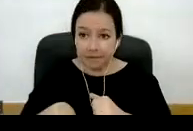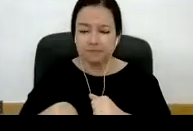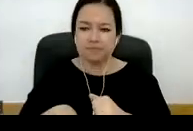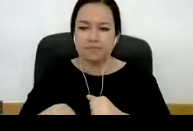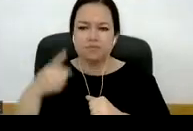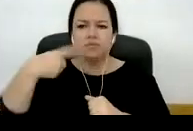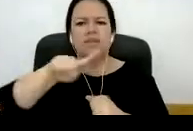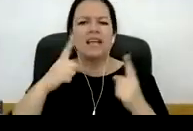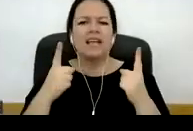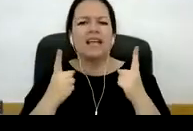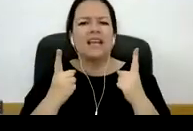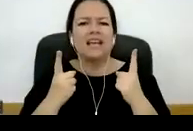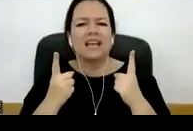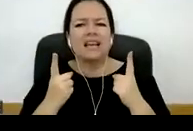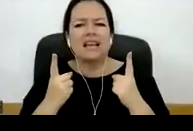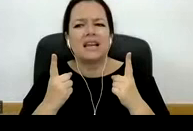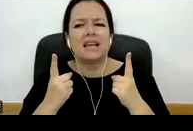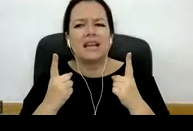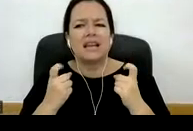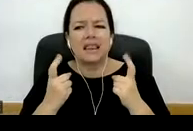necesitar mayor